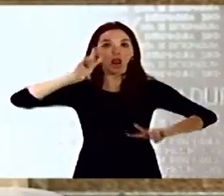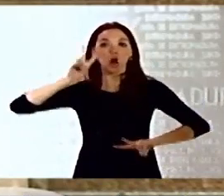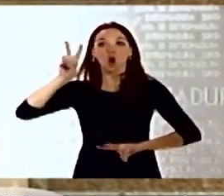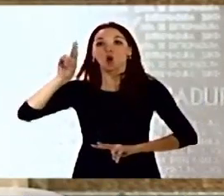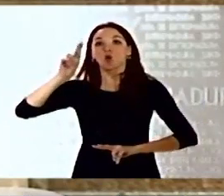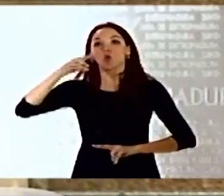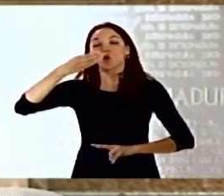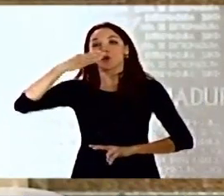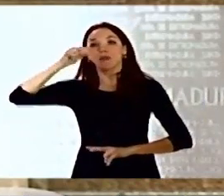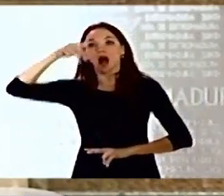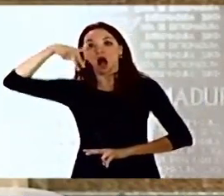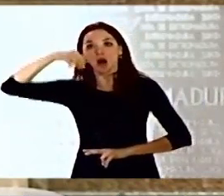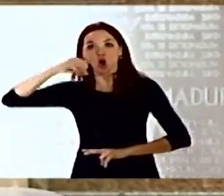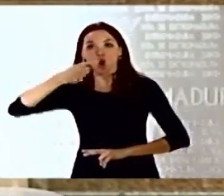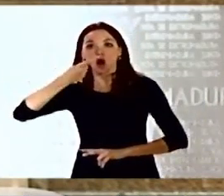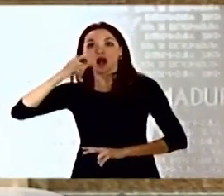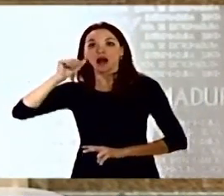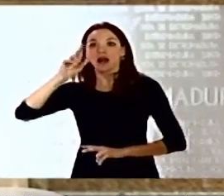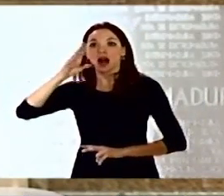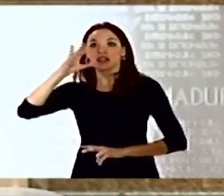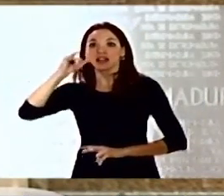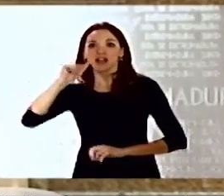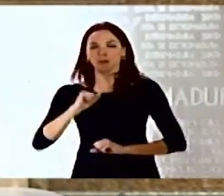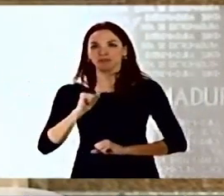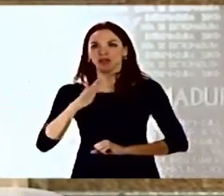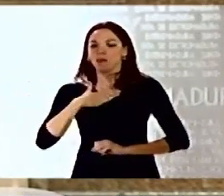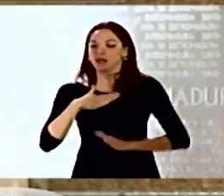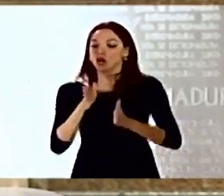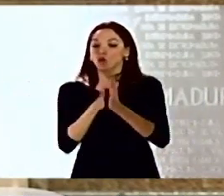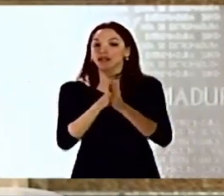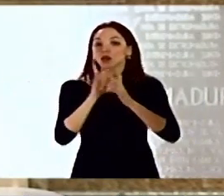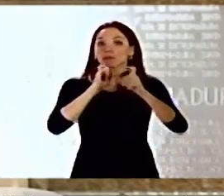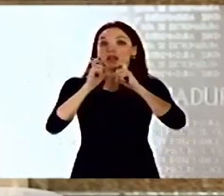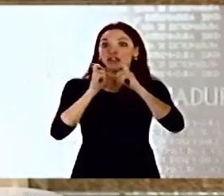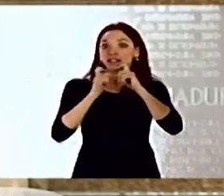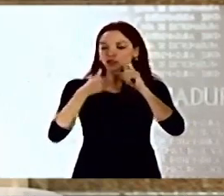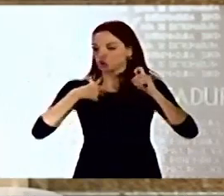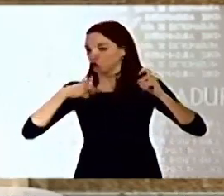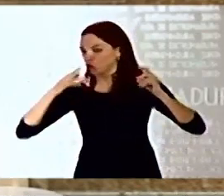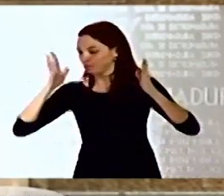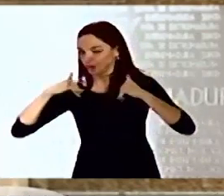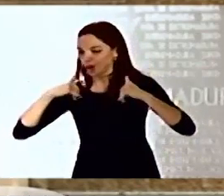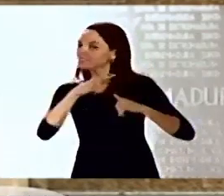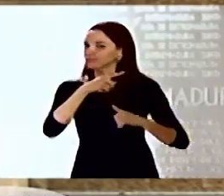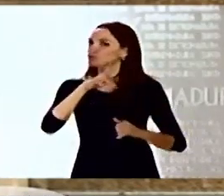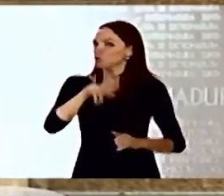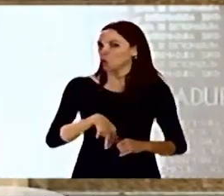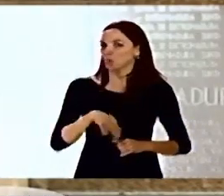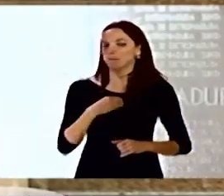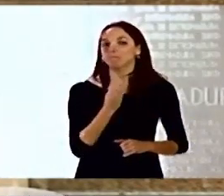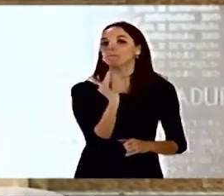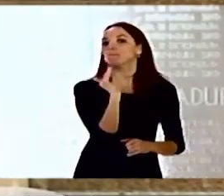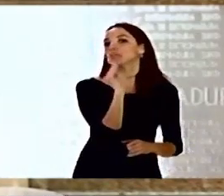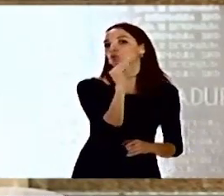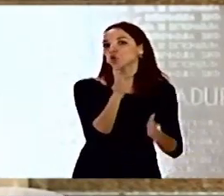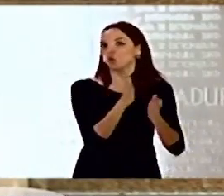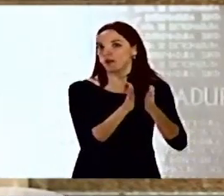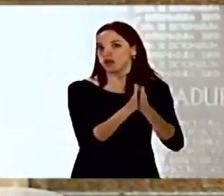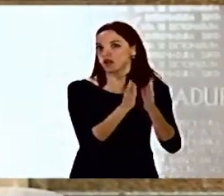los periodistas que trabajan conmigo qué les parecía, porque yo no soy periodista y ellos sí. Por tanto, desde la Junta de Extremadura podemos